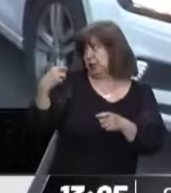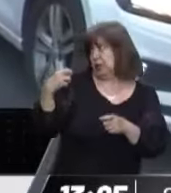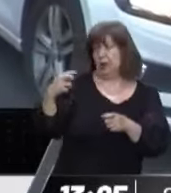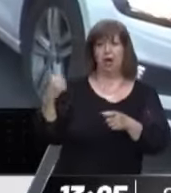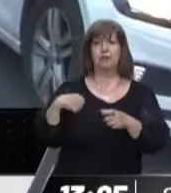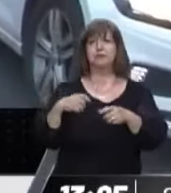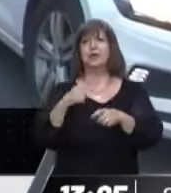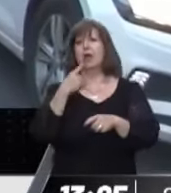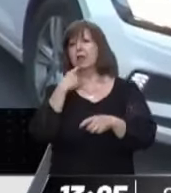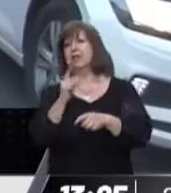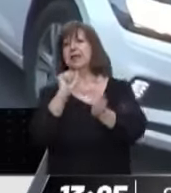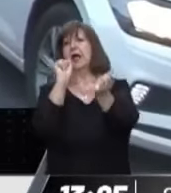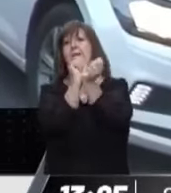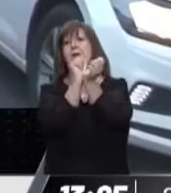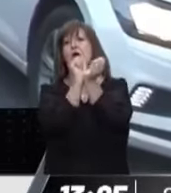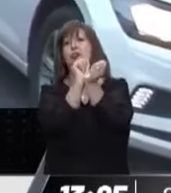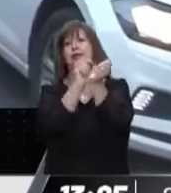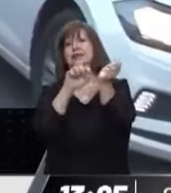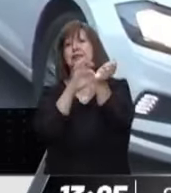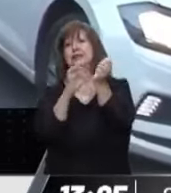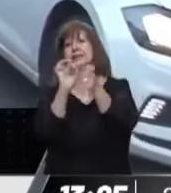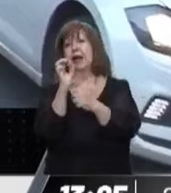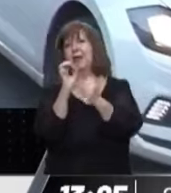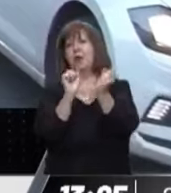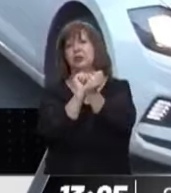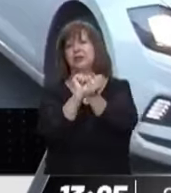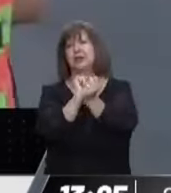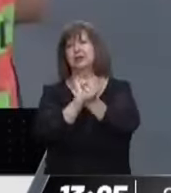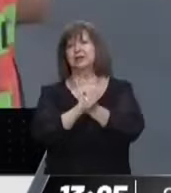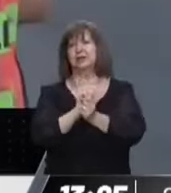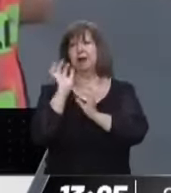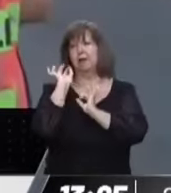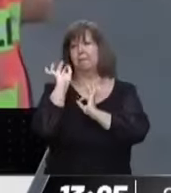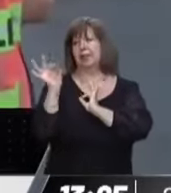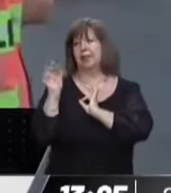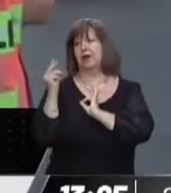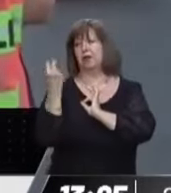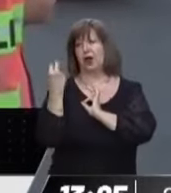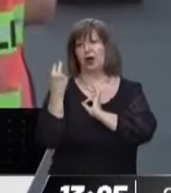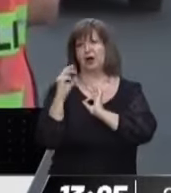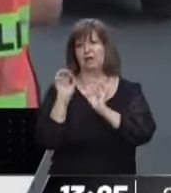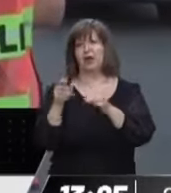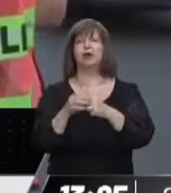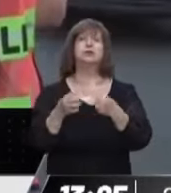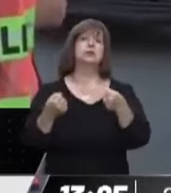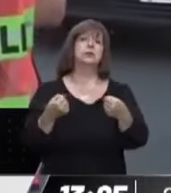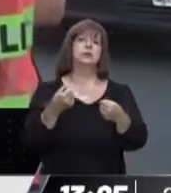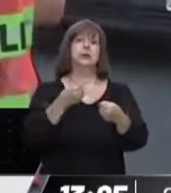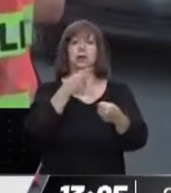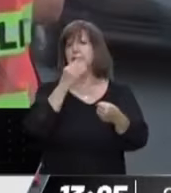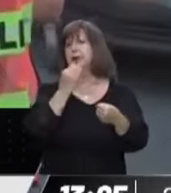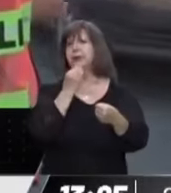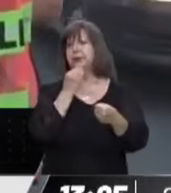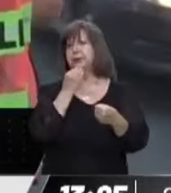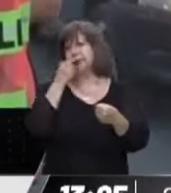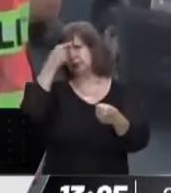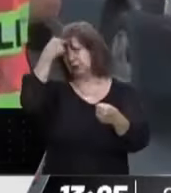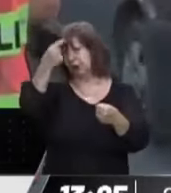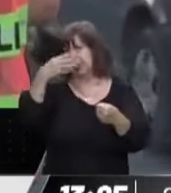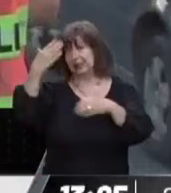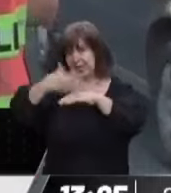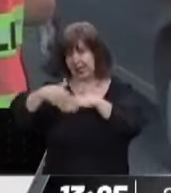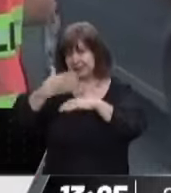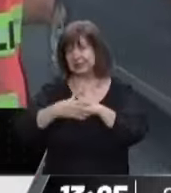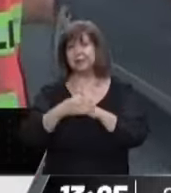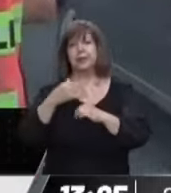abordó notó la situación y activó inmediatamente el botón de pánico. El conductor fue interceptado por las autoridades policiales y manifestó